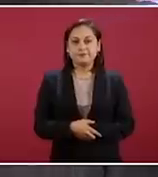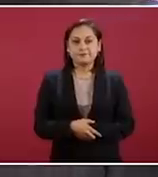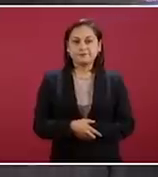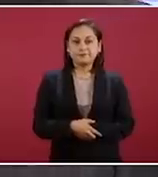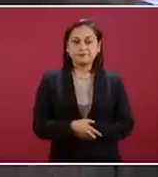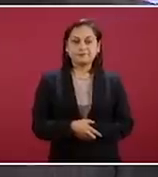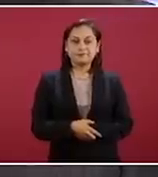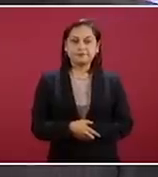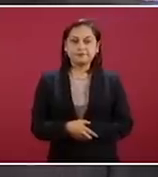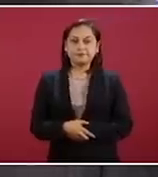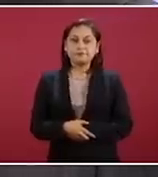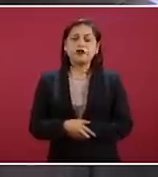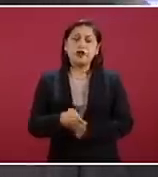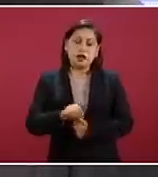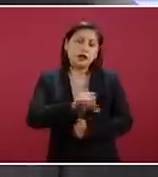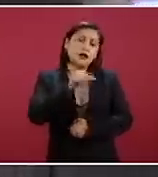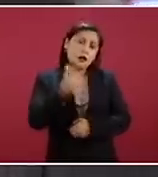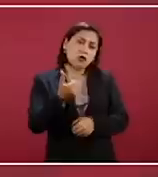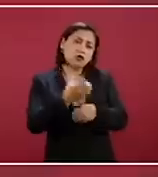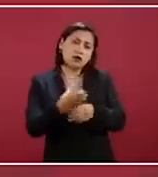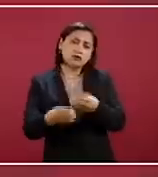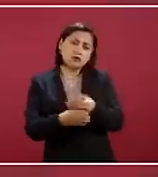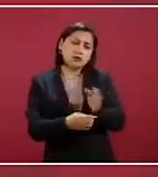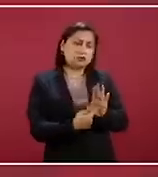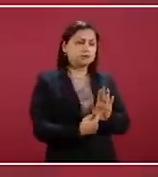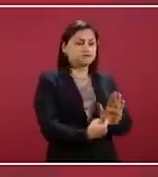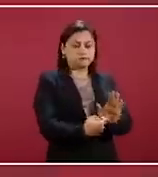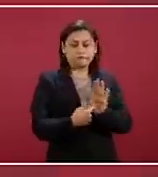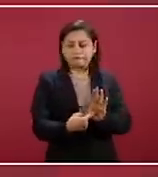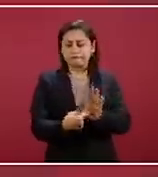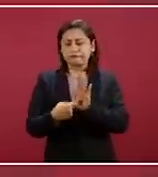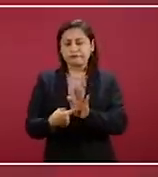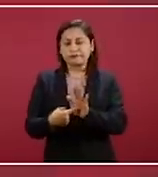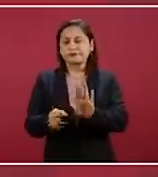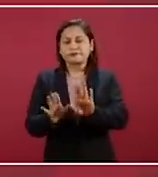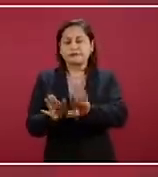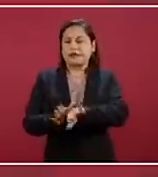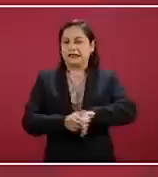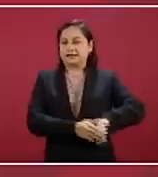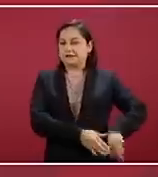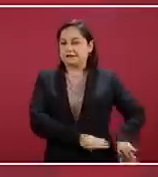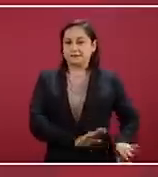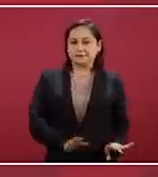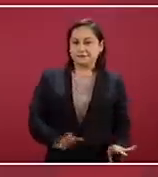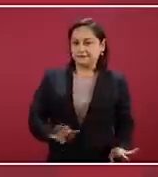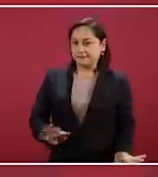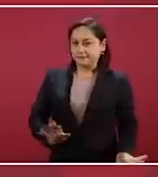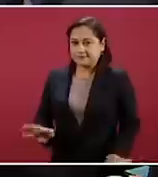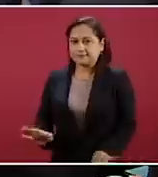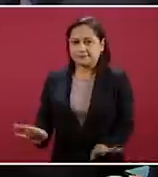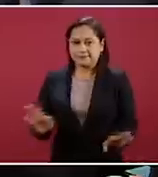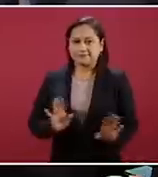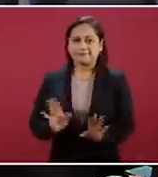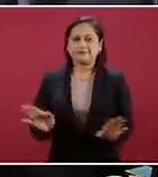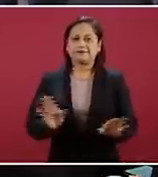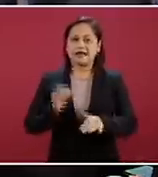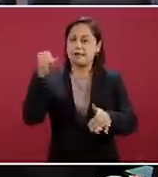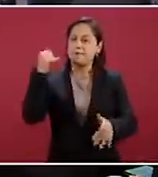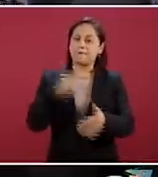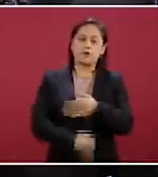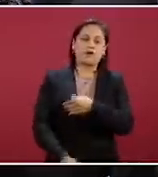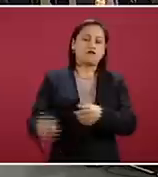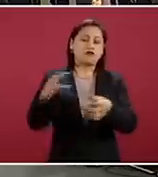Y así otras cosas, pero ya no nos metamos en ese terreno. Mejor el domingo, el domingo.